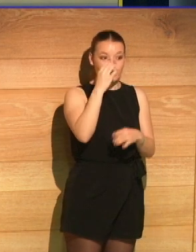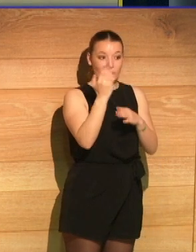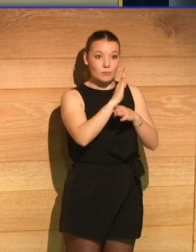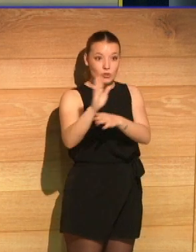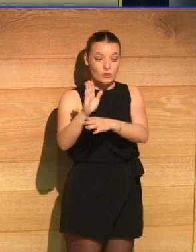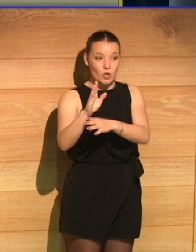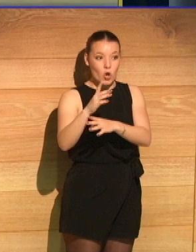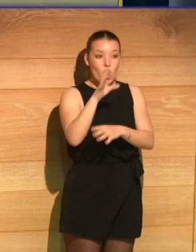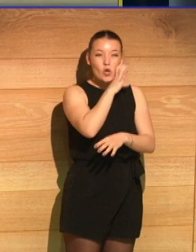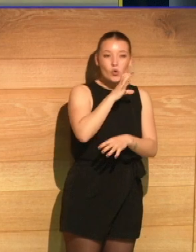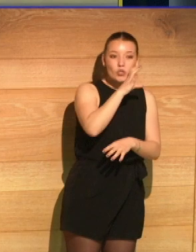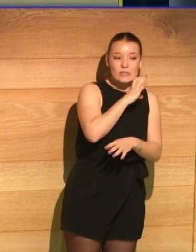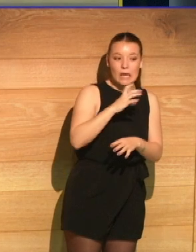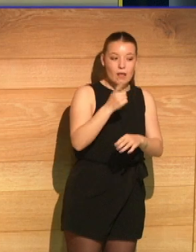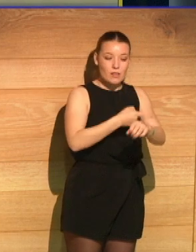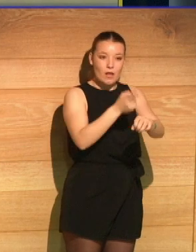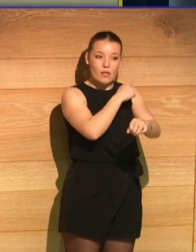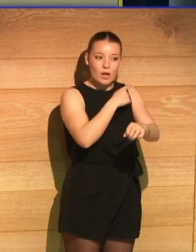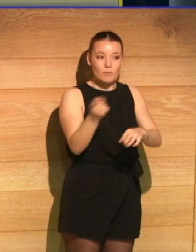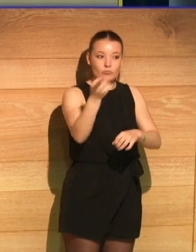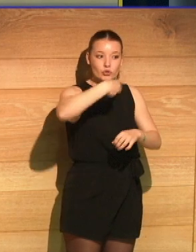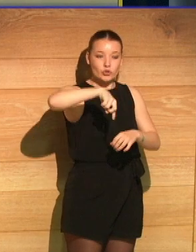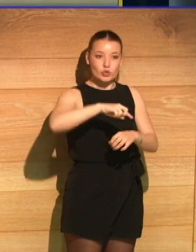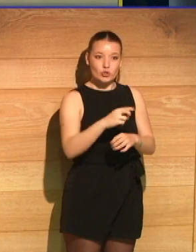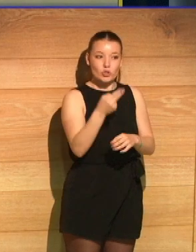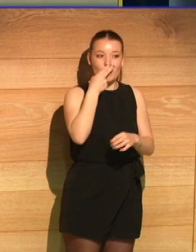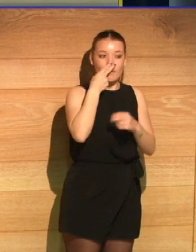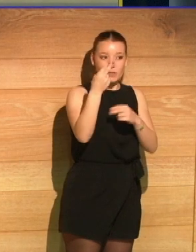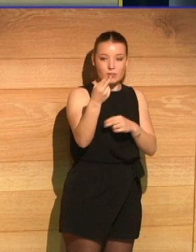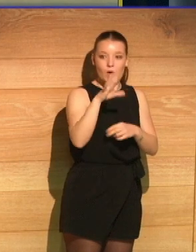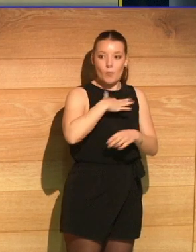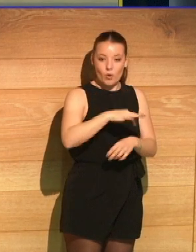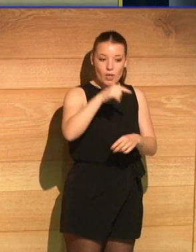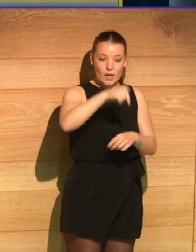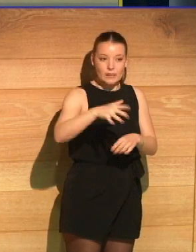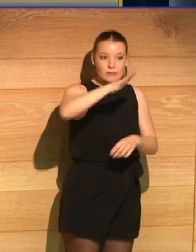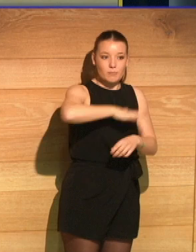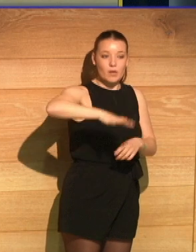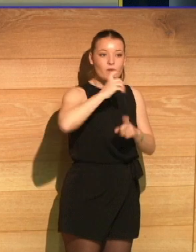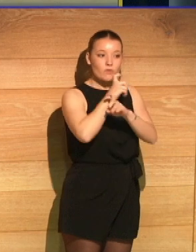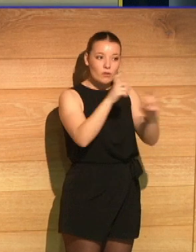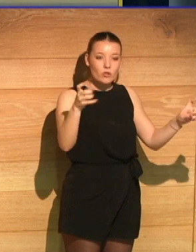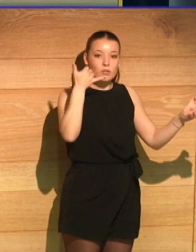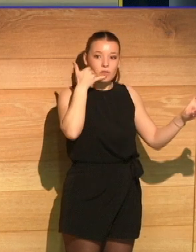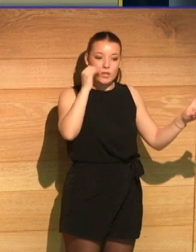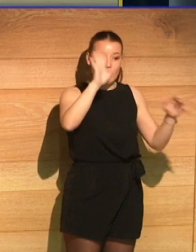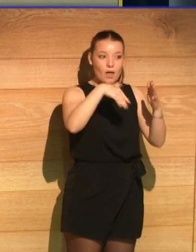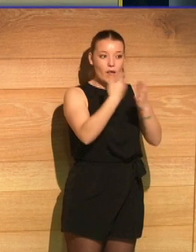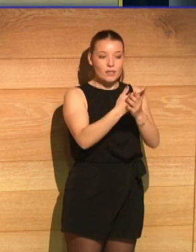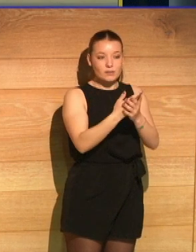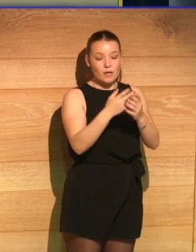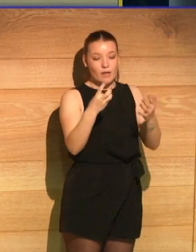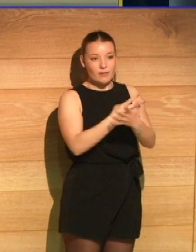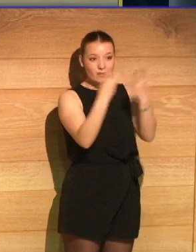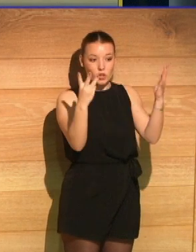Curiosidad Radical en la órbita de Buckminster Fuller se puede visitar en el espacio Telefónica hasta el próximo 18 de abril y que la obra